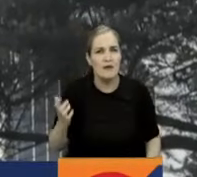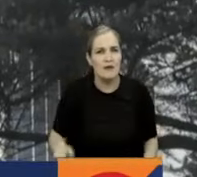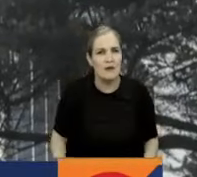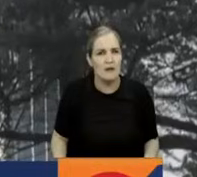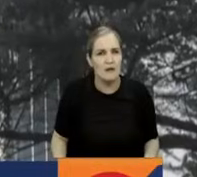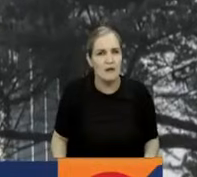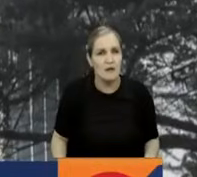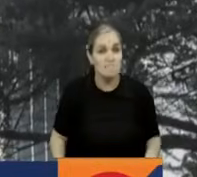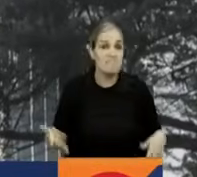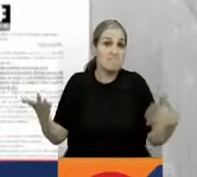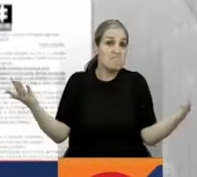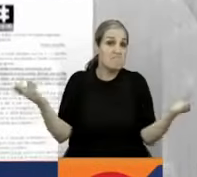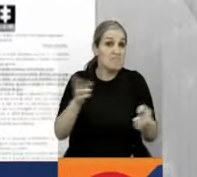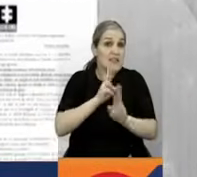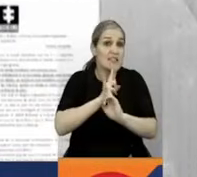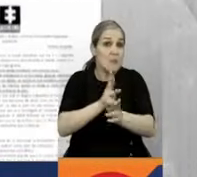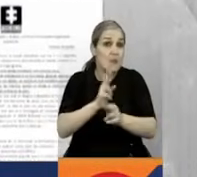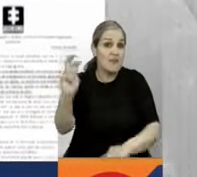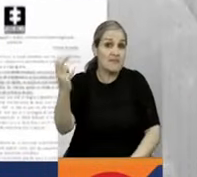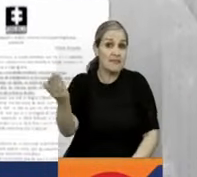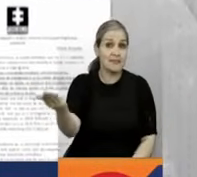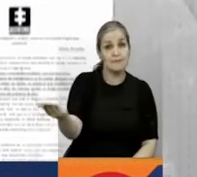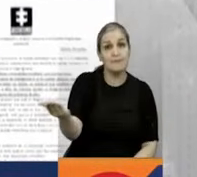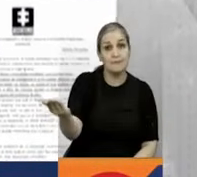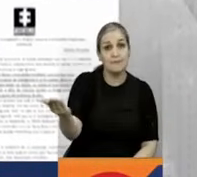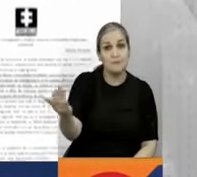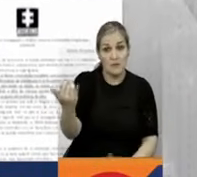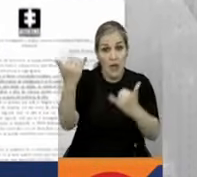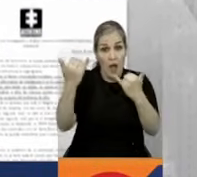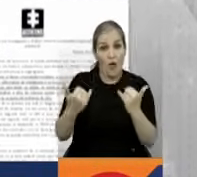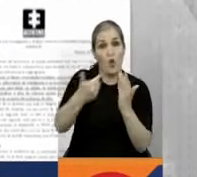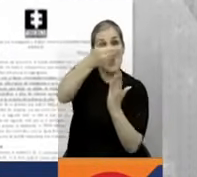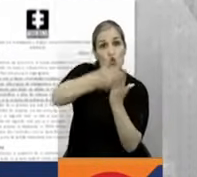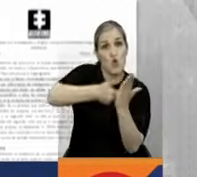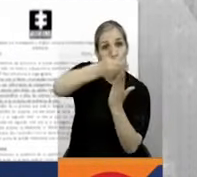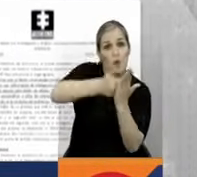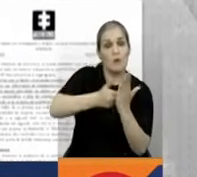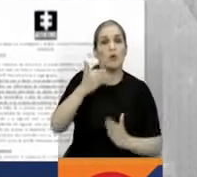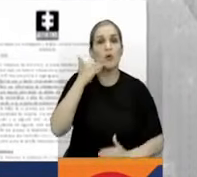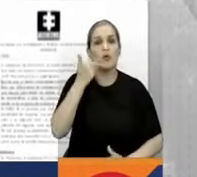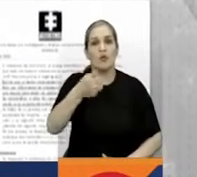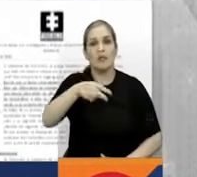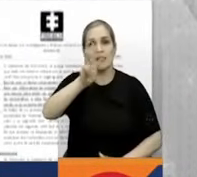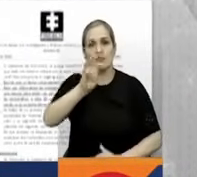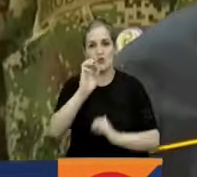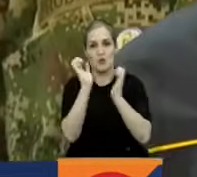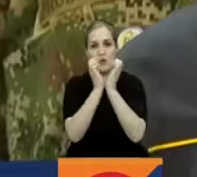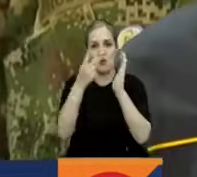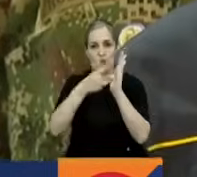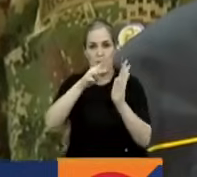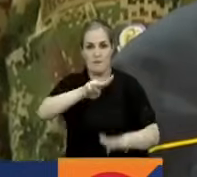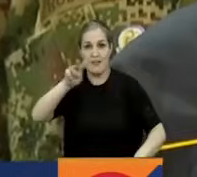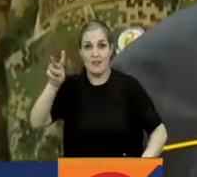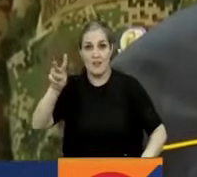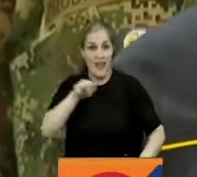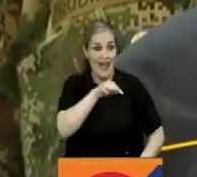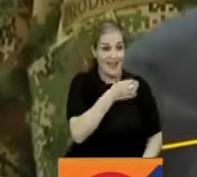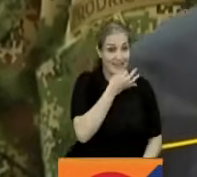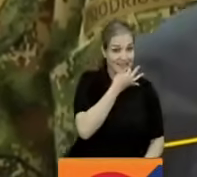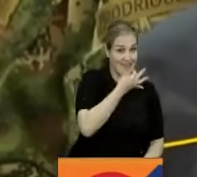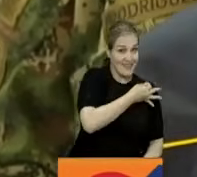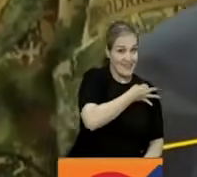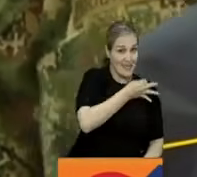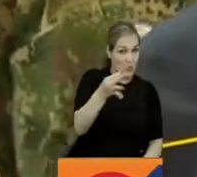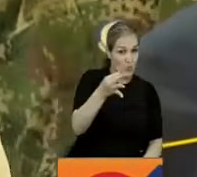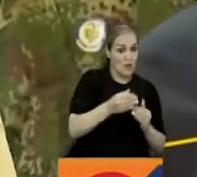La respuesta quizá la tiene la Fiscalía. En el siguiente documento del 18 de mayo del 2022, 2 días después de que el